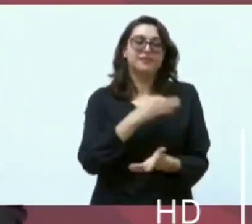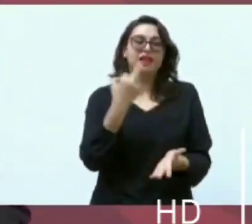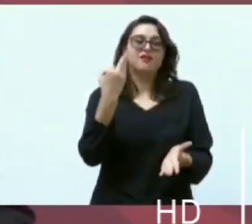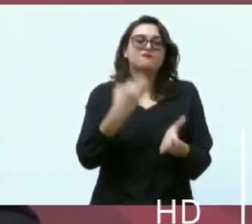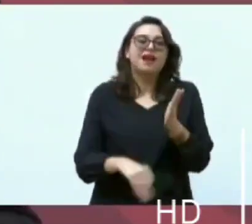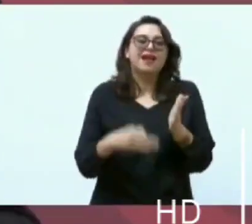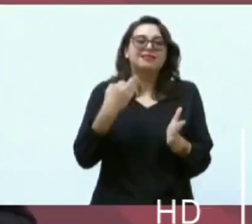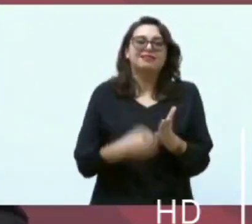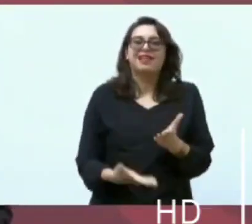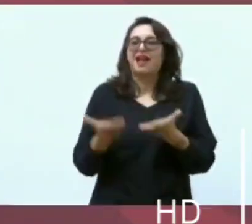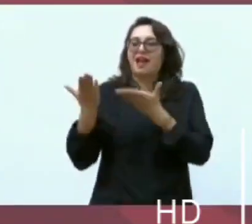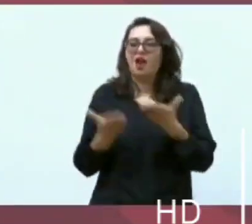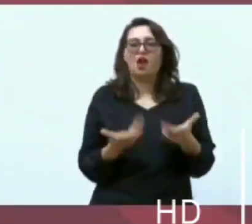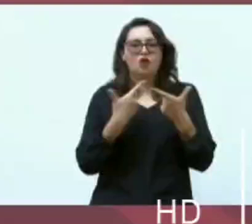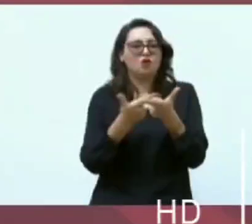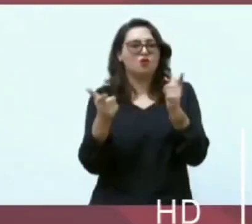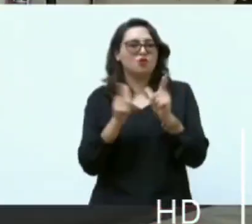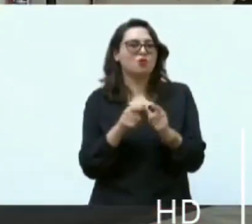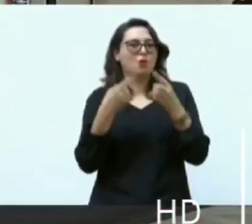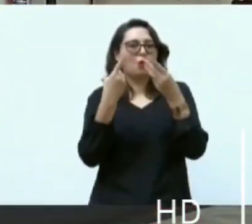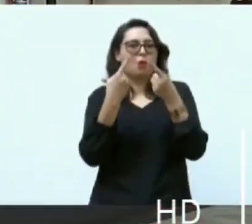Santanera.